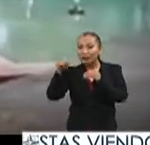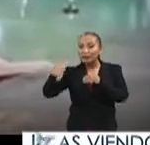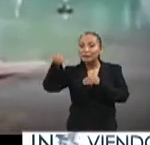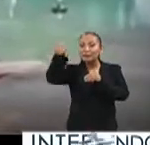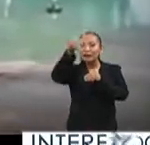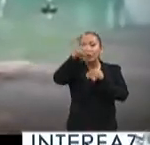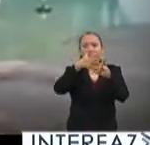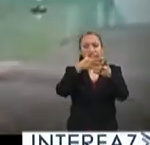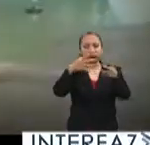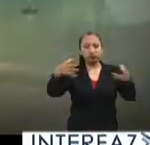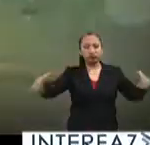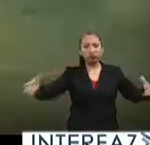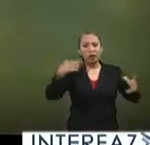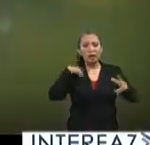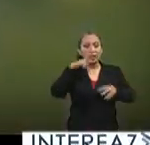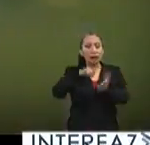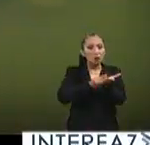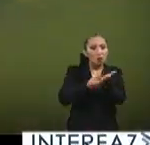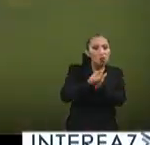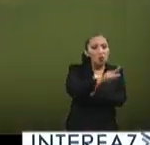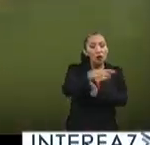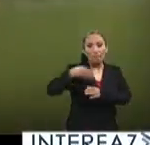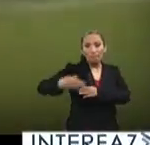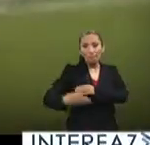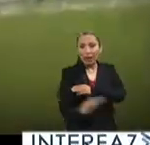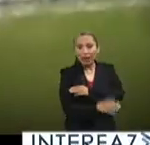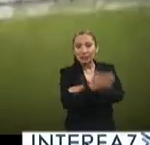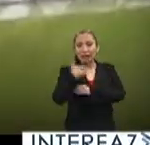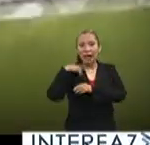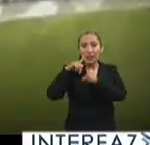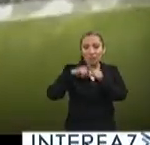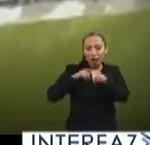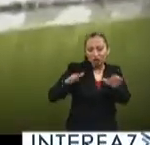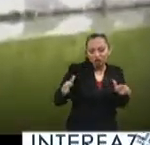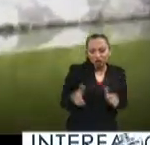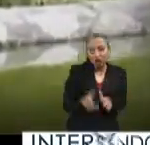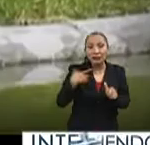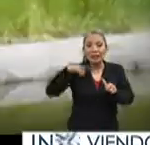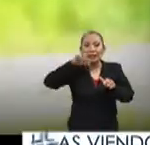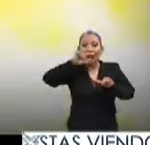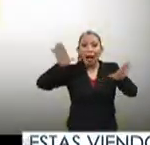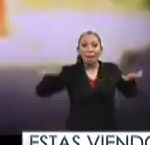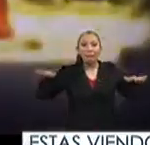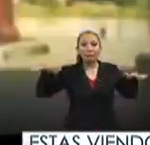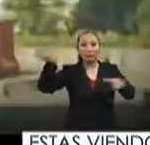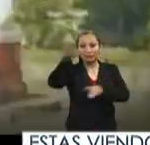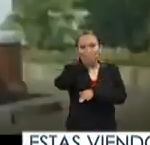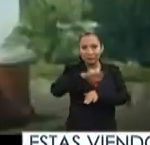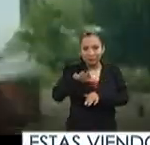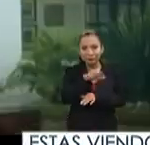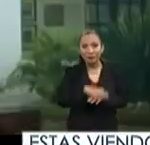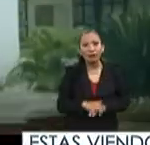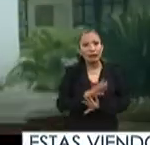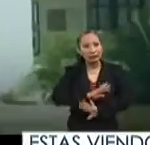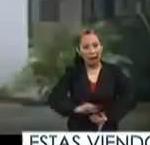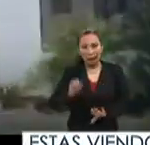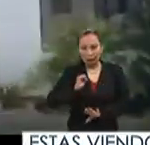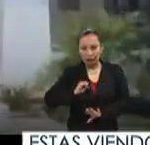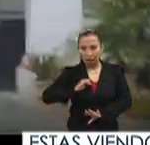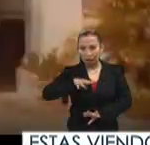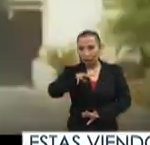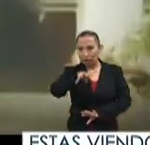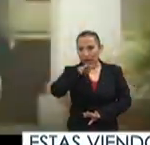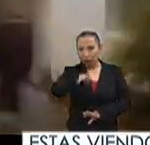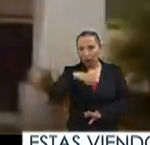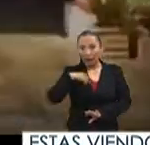además de una extensa fauna de reptiles, peces, mamíferos pequeños y aves migratorias. Ya en el siglo